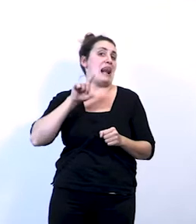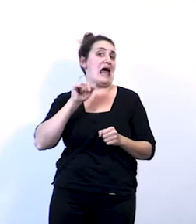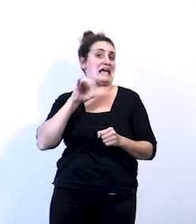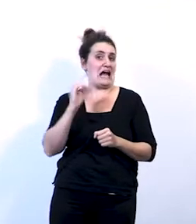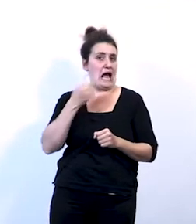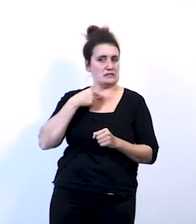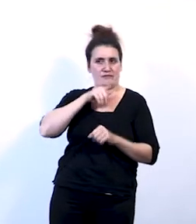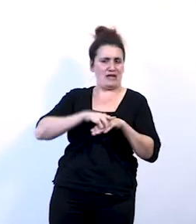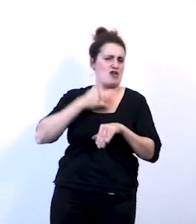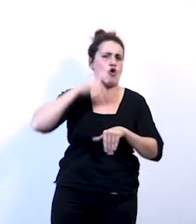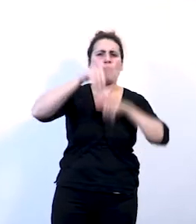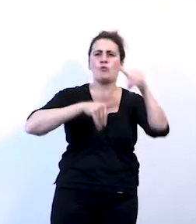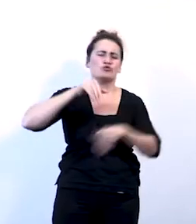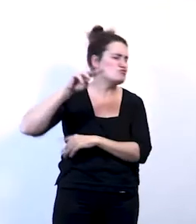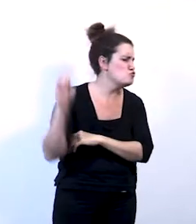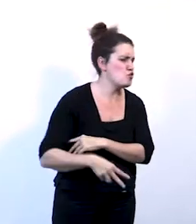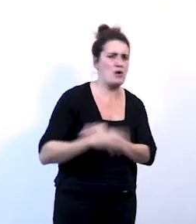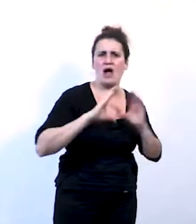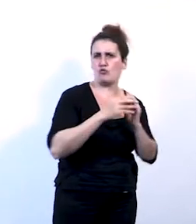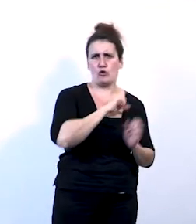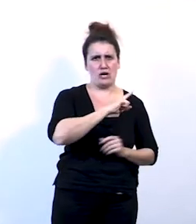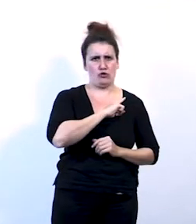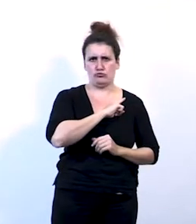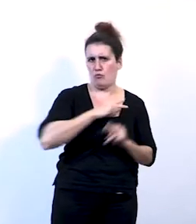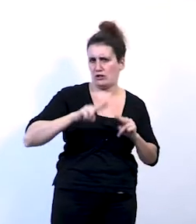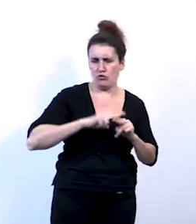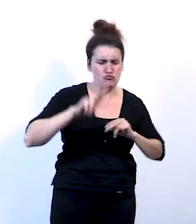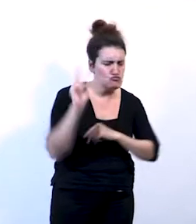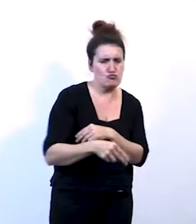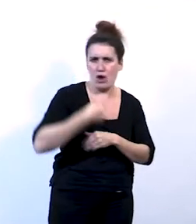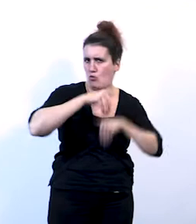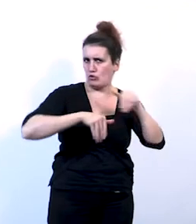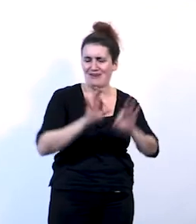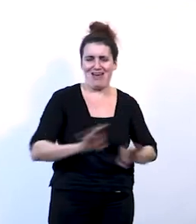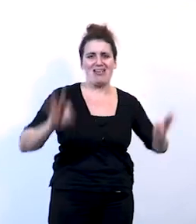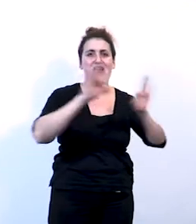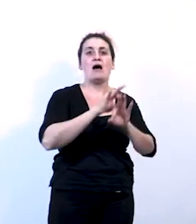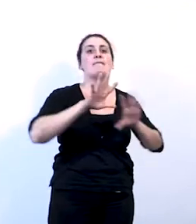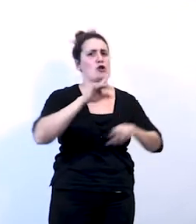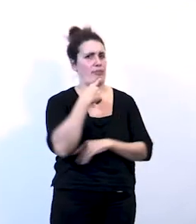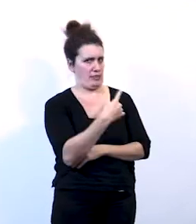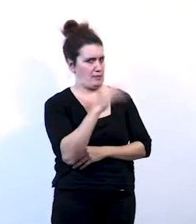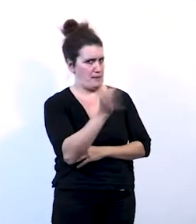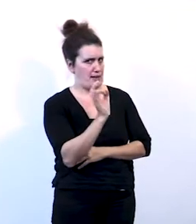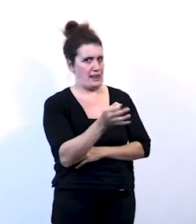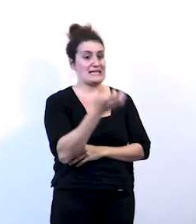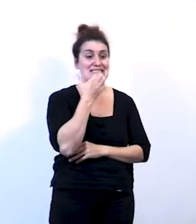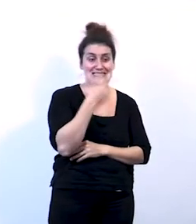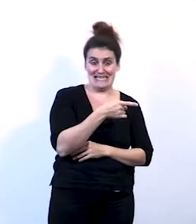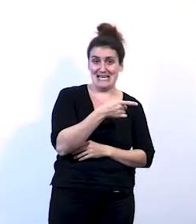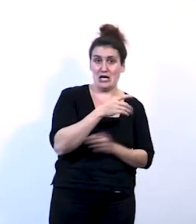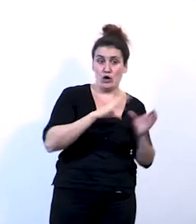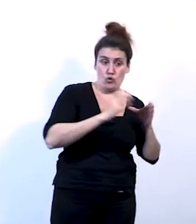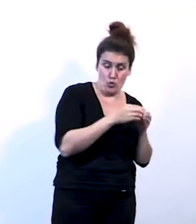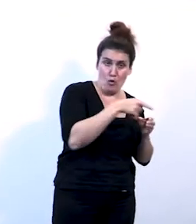voto a un grupo religioso político. Pero uno tiene que decir la verdad también, de que